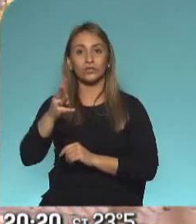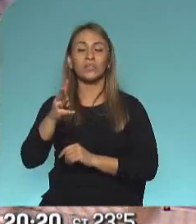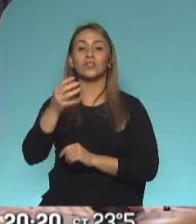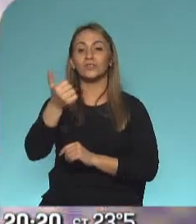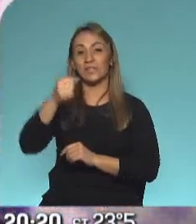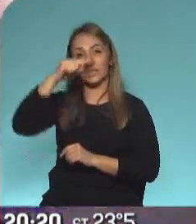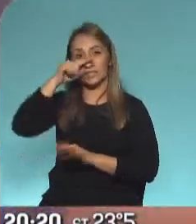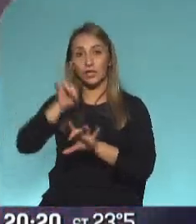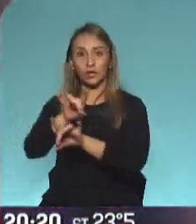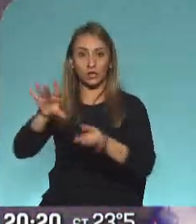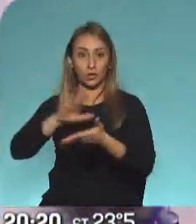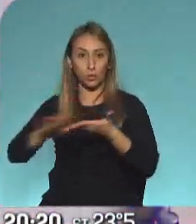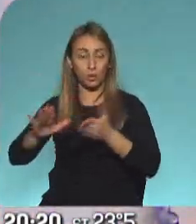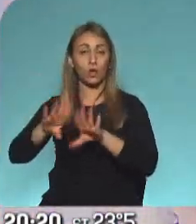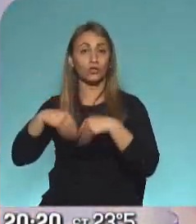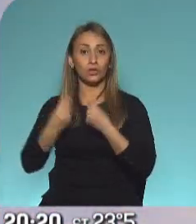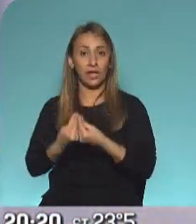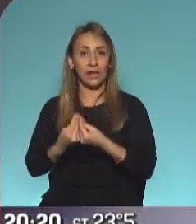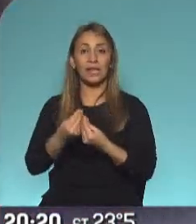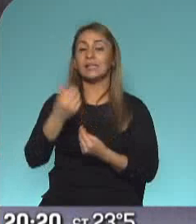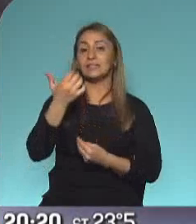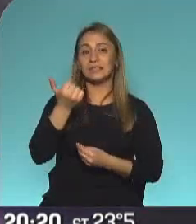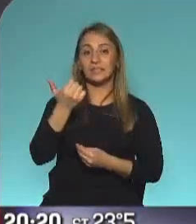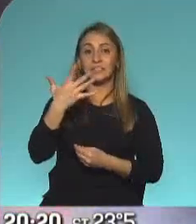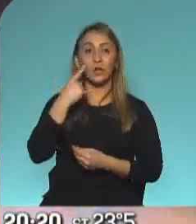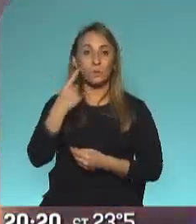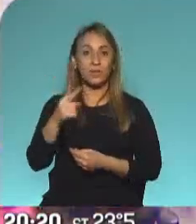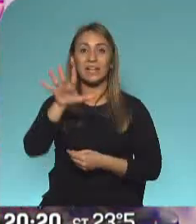1.467 nuevos contagios y totaliza ya